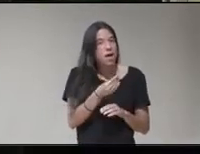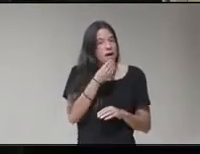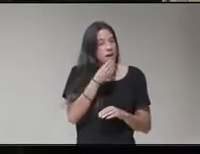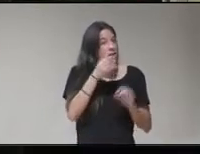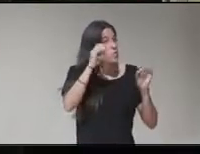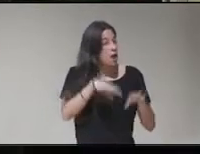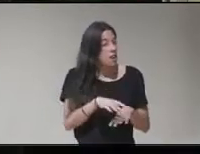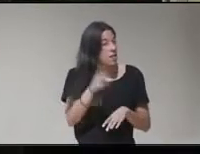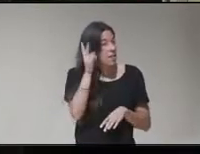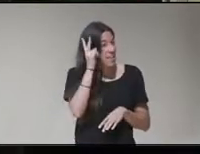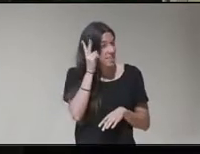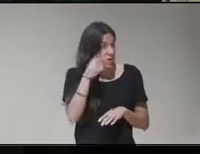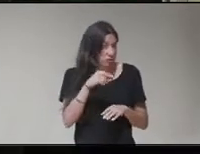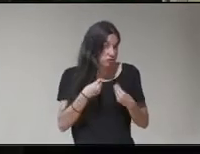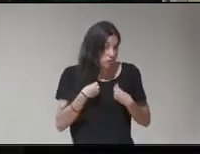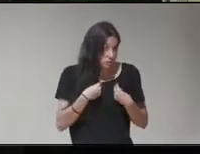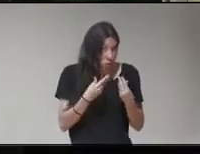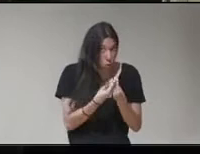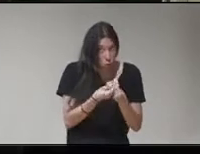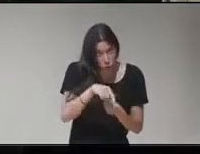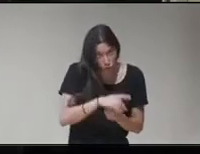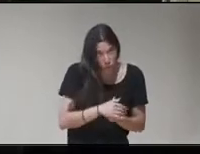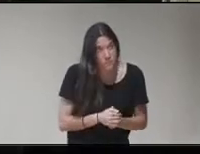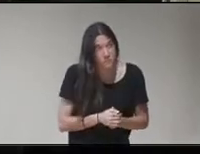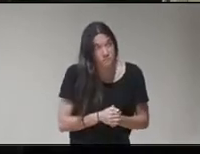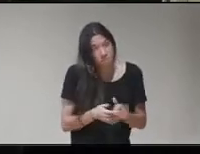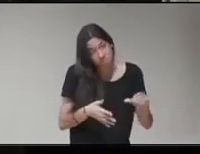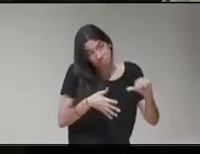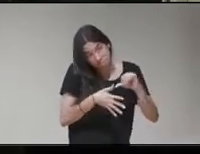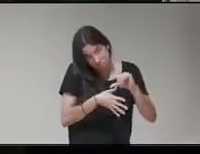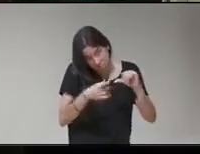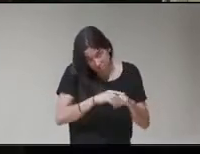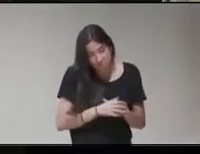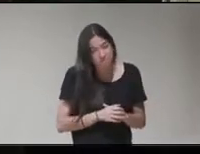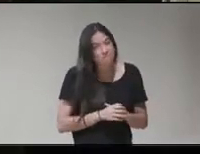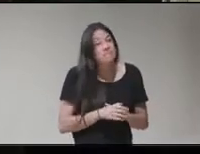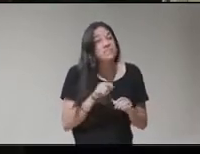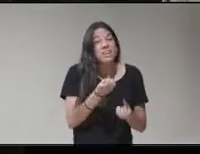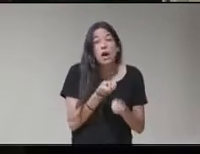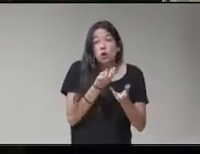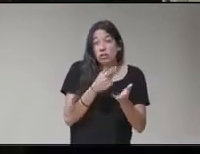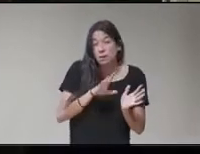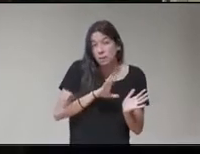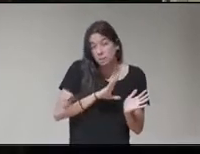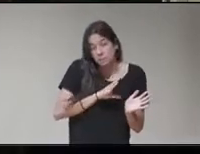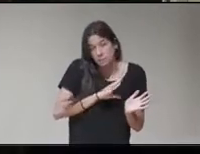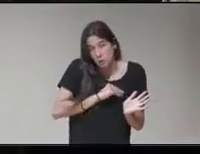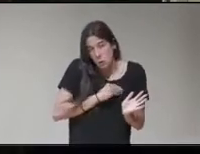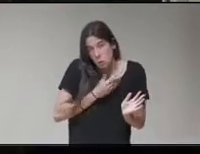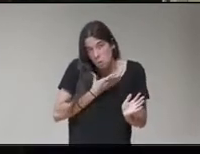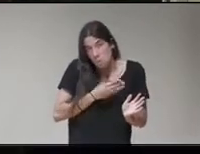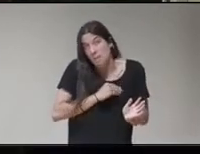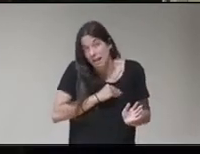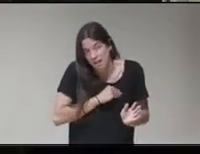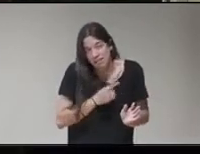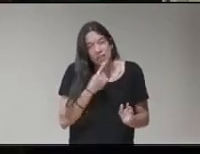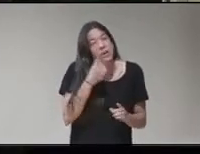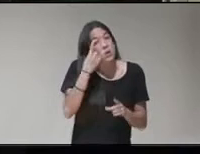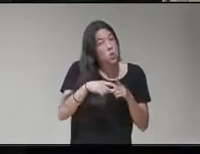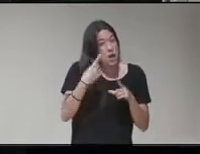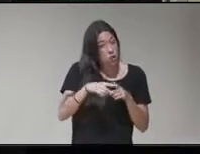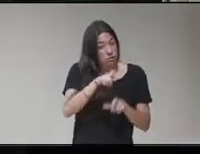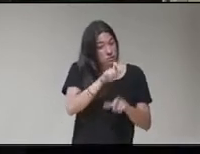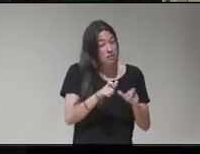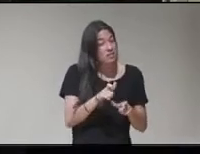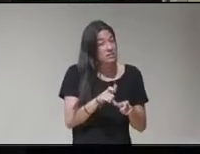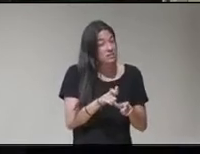indios con los cuales vivía. Ella contaba con resignación que solamente había una cosa de la dieta de los indios que no había